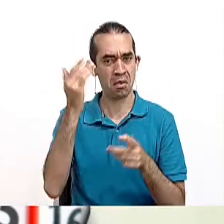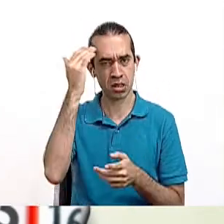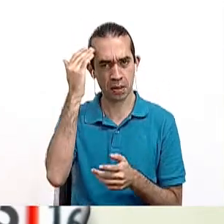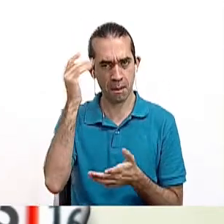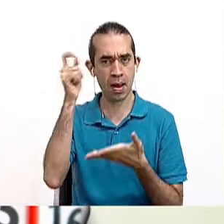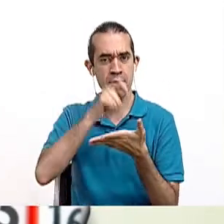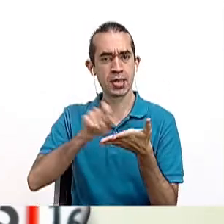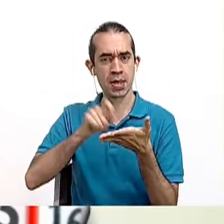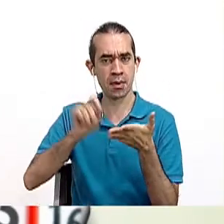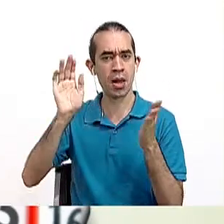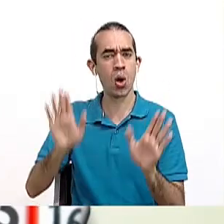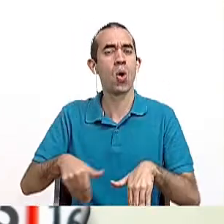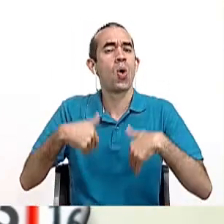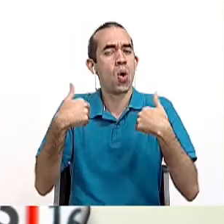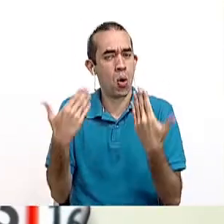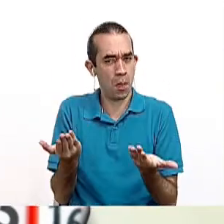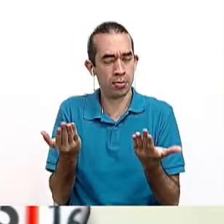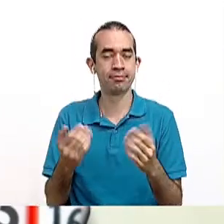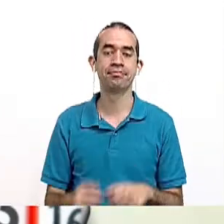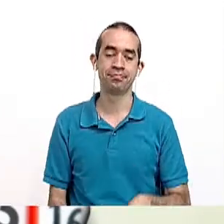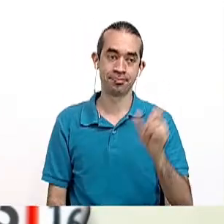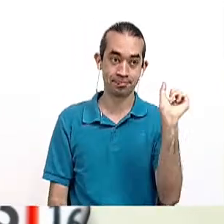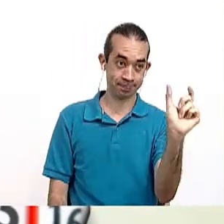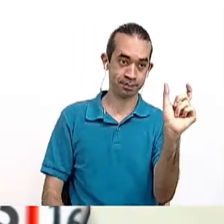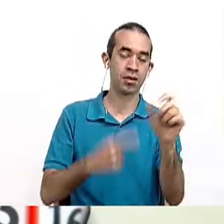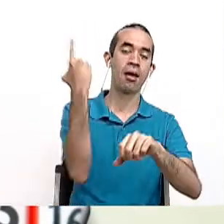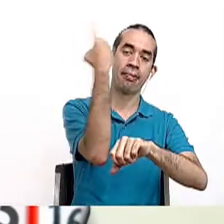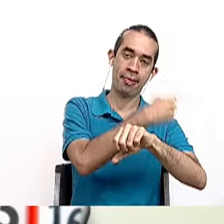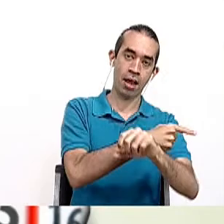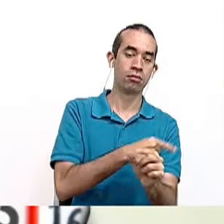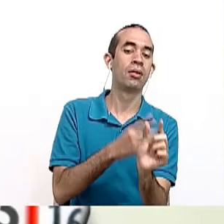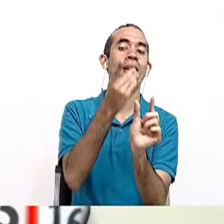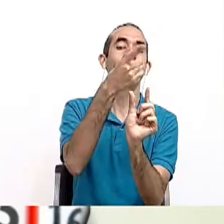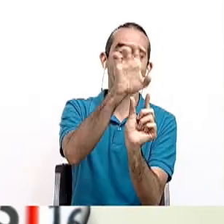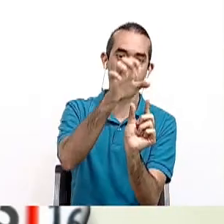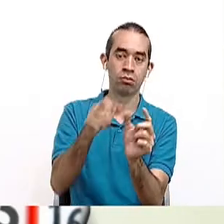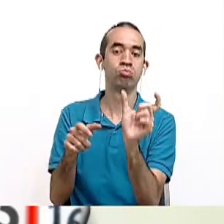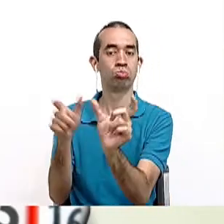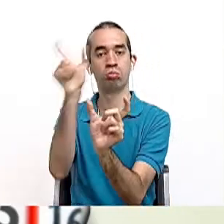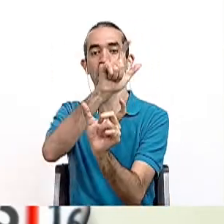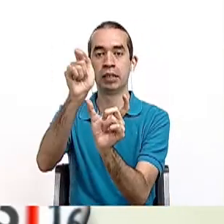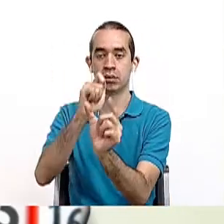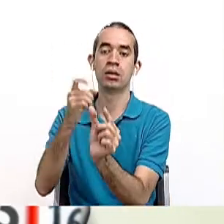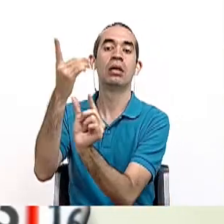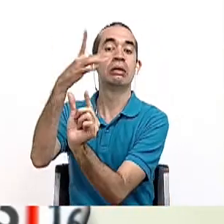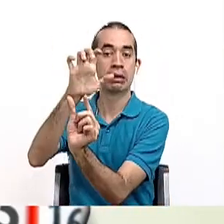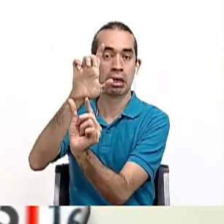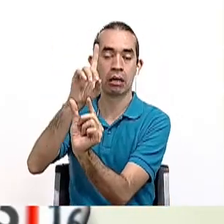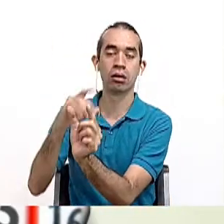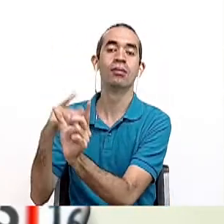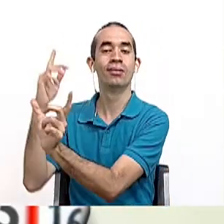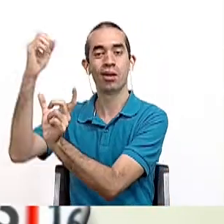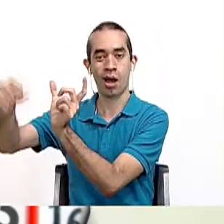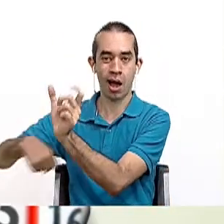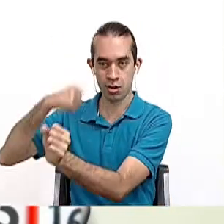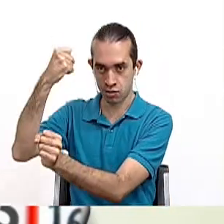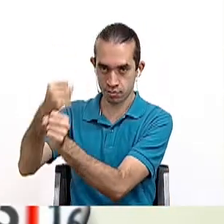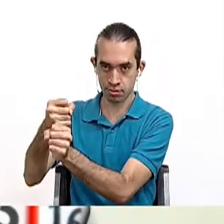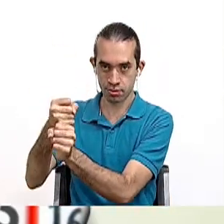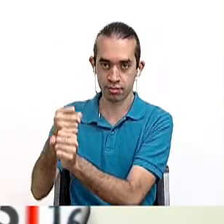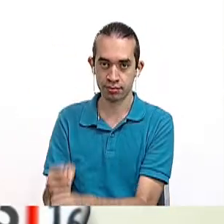año. Entre el día y el mes, así como entre el mes y el año, intercalaremos